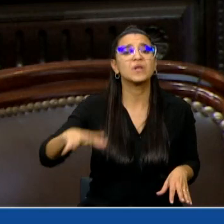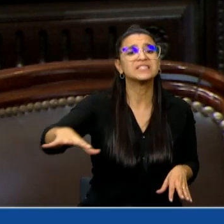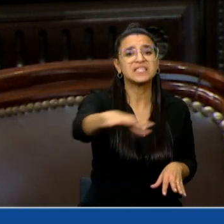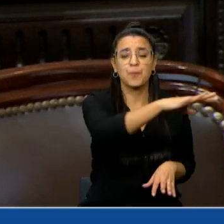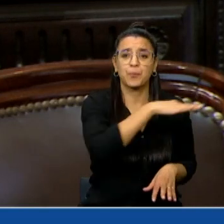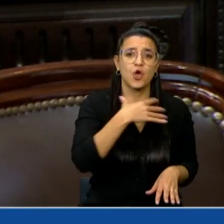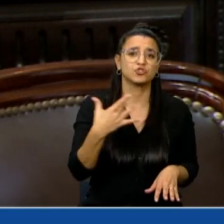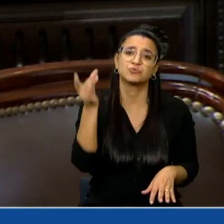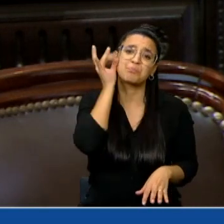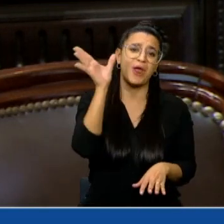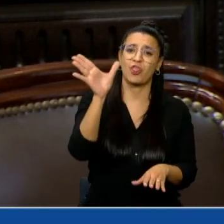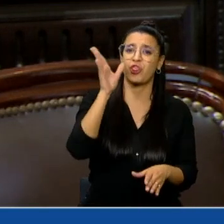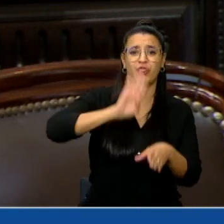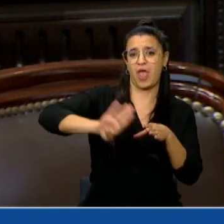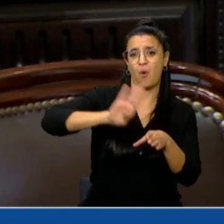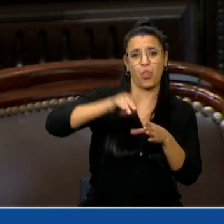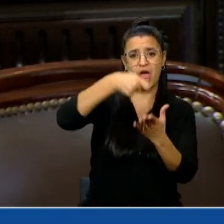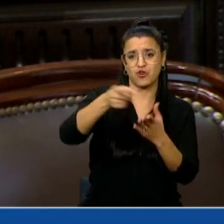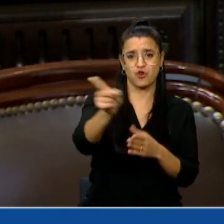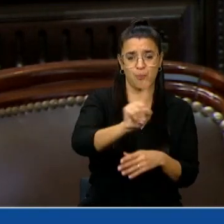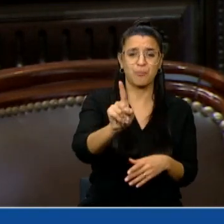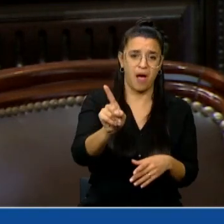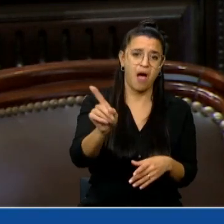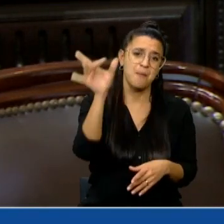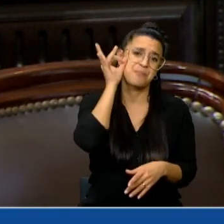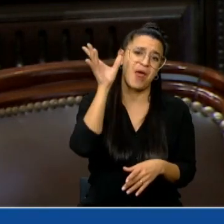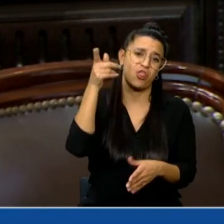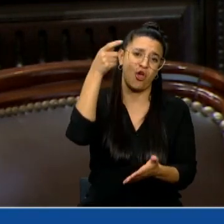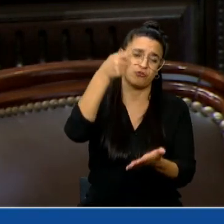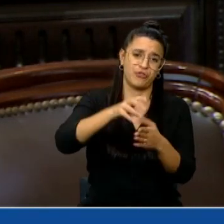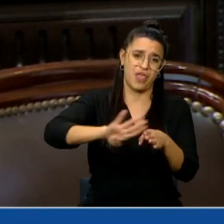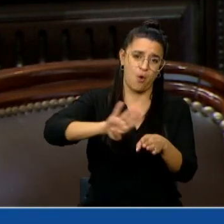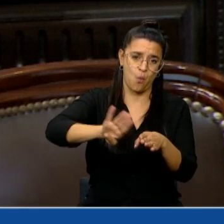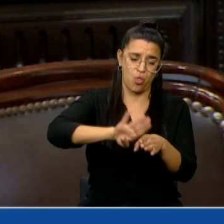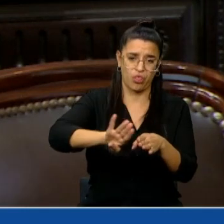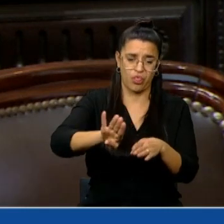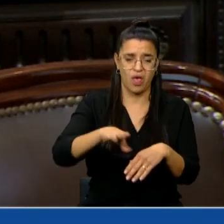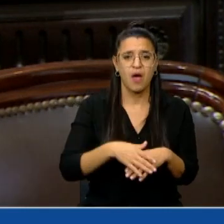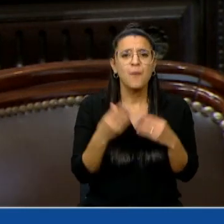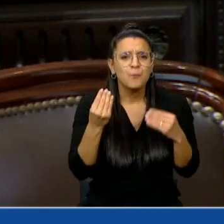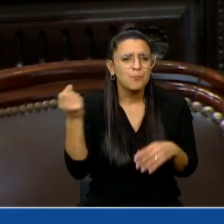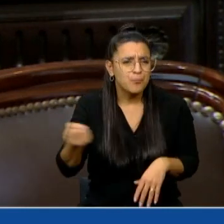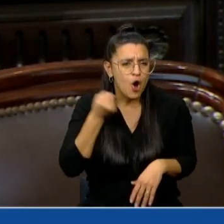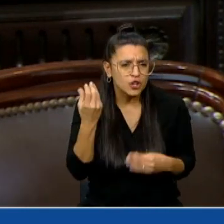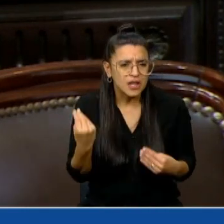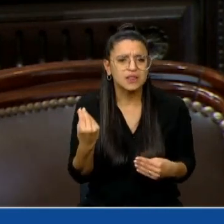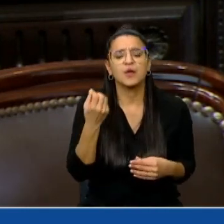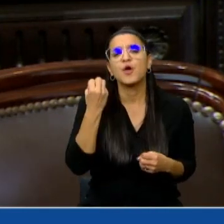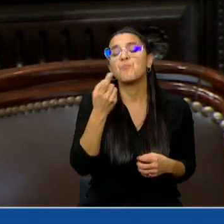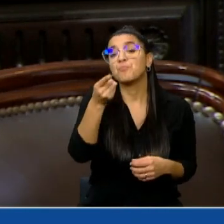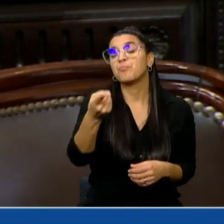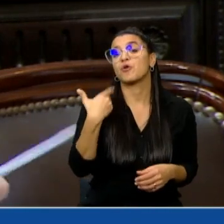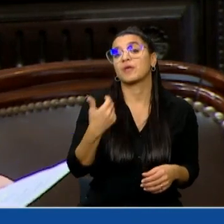municipios y la posibilidad de condonar esas deudas. ¿Por qué es importante? Es importante